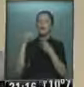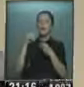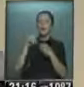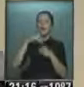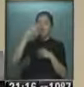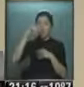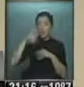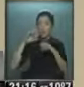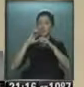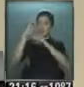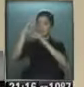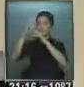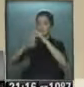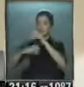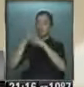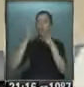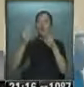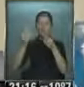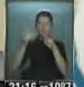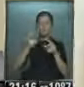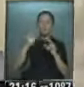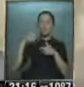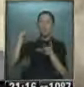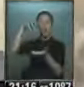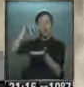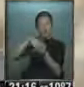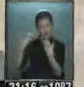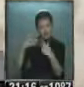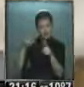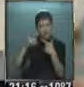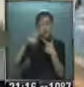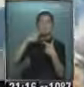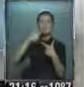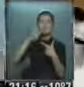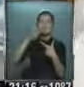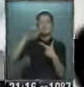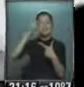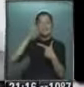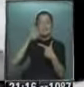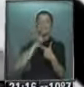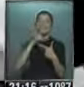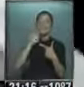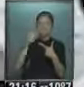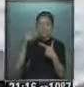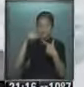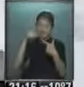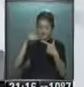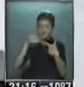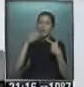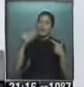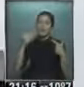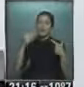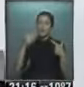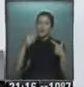en el espacio hay un centro que ella también inauguró que se llama seat 6 ese centro va a permitir repetir y